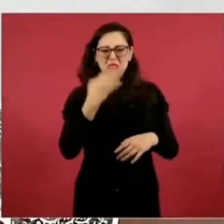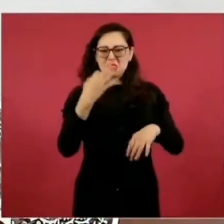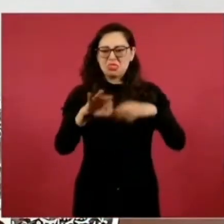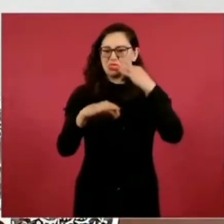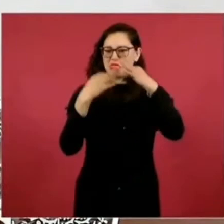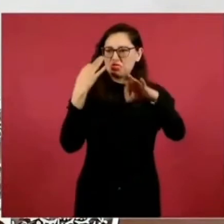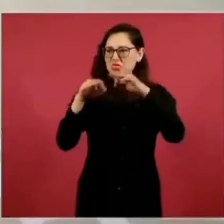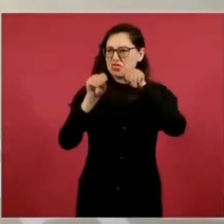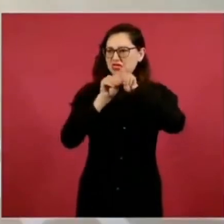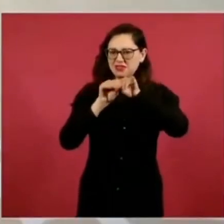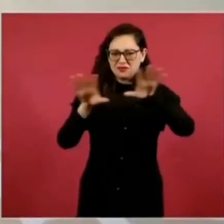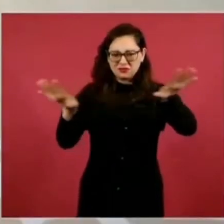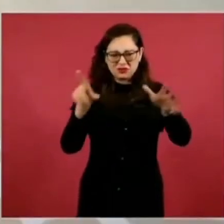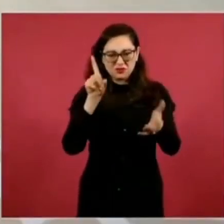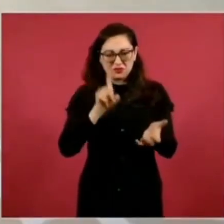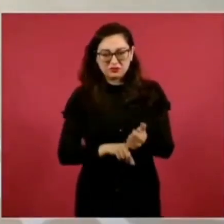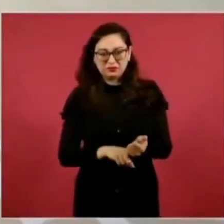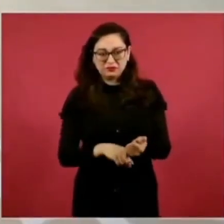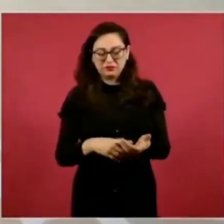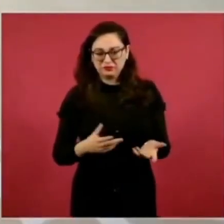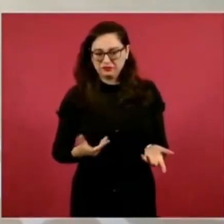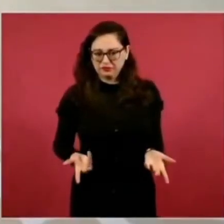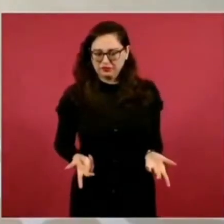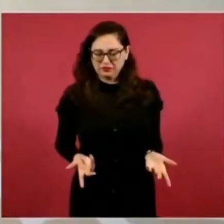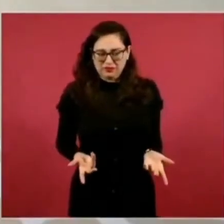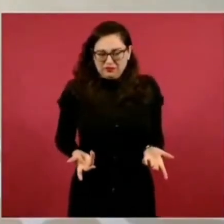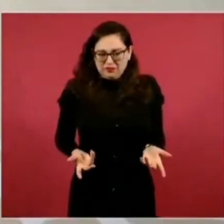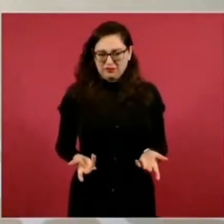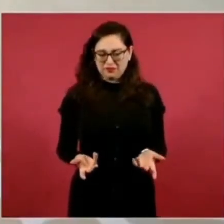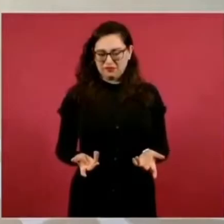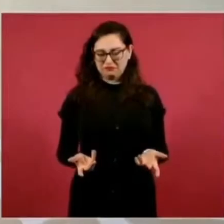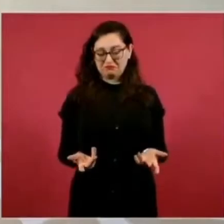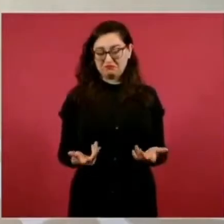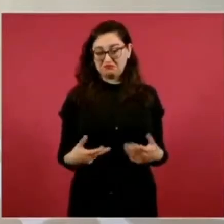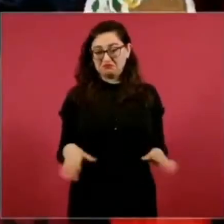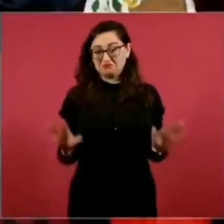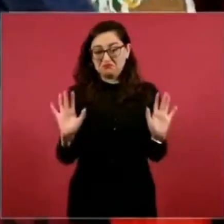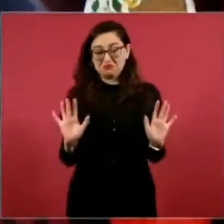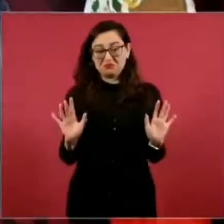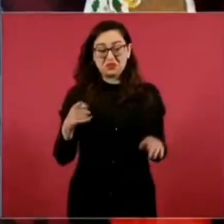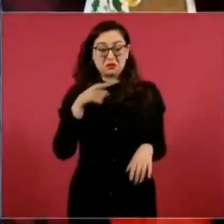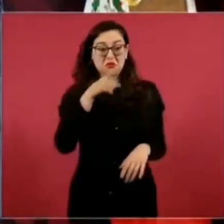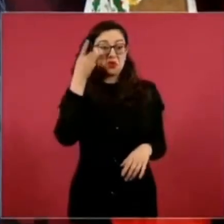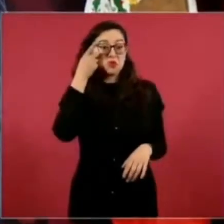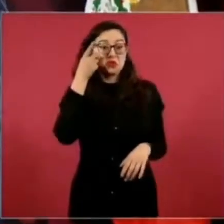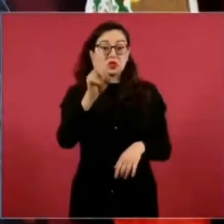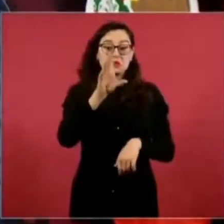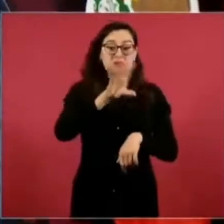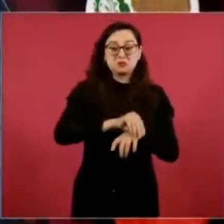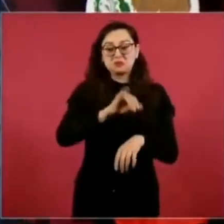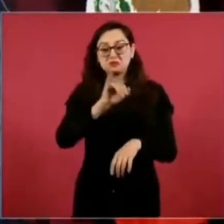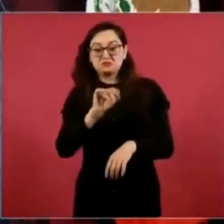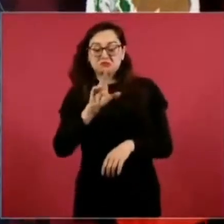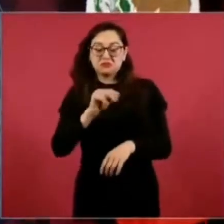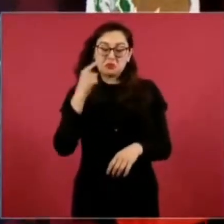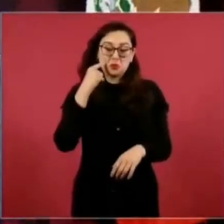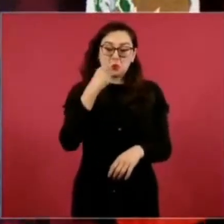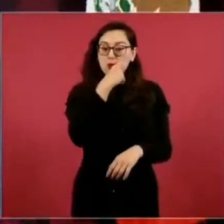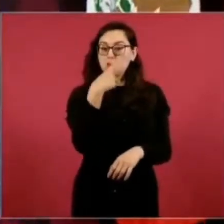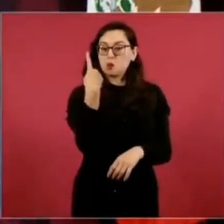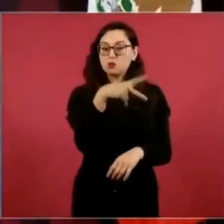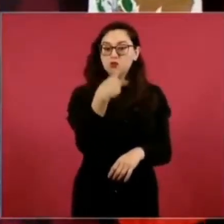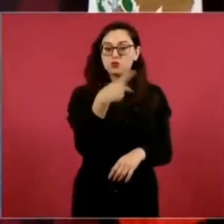insultos y algunas de Pero eso depende de ellos que no